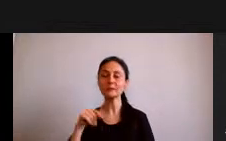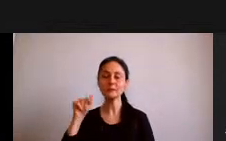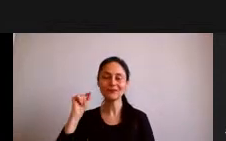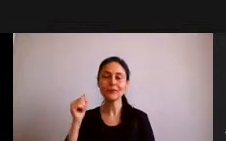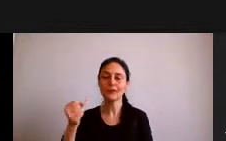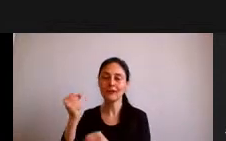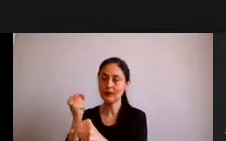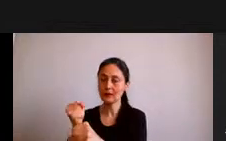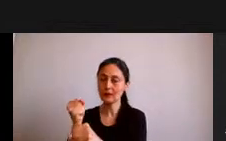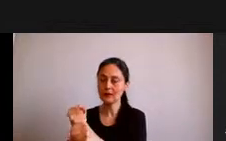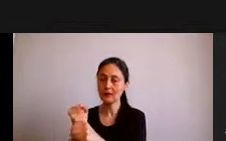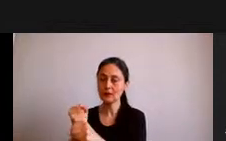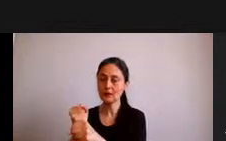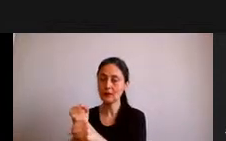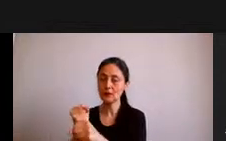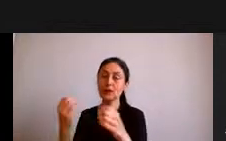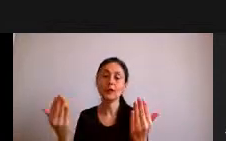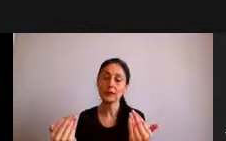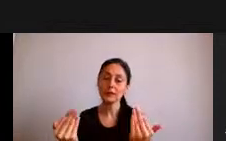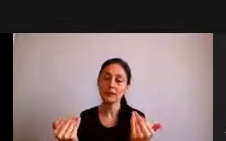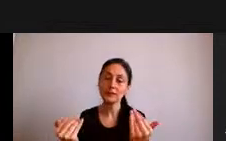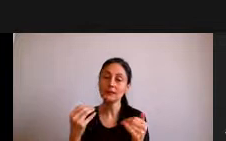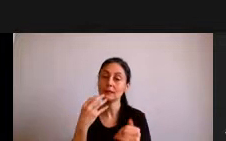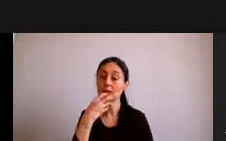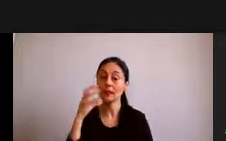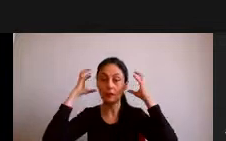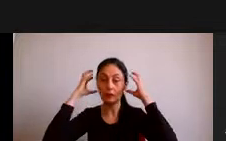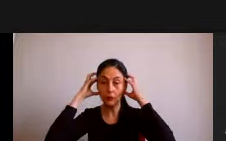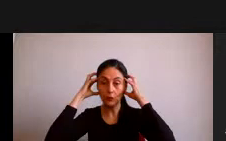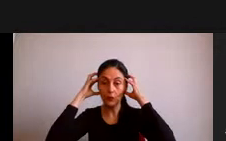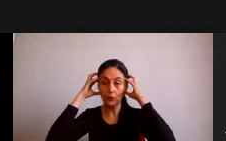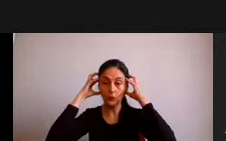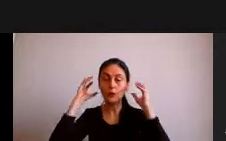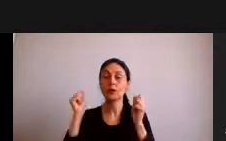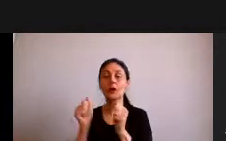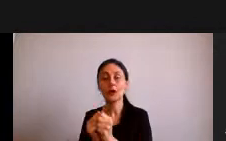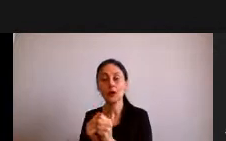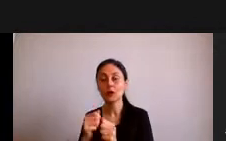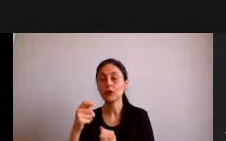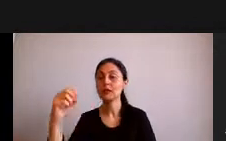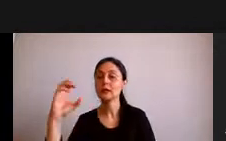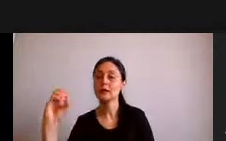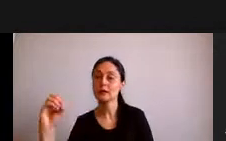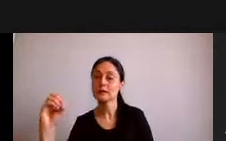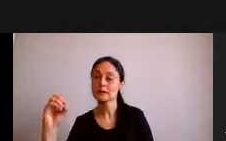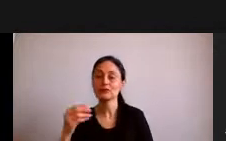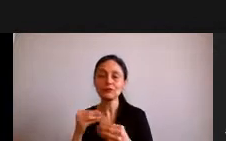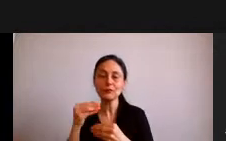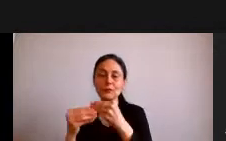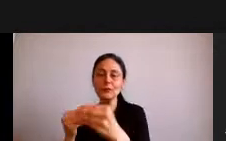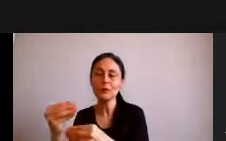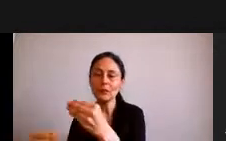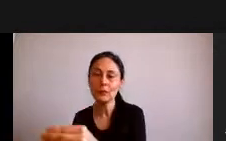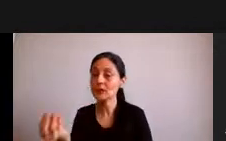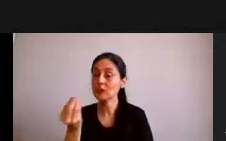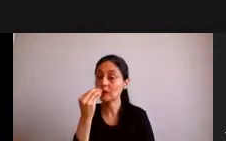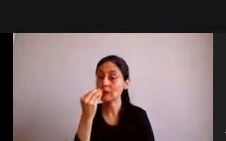requiere del fonoaudiólogo, del terapeuta, para poder hacer, por ejemplo, un proceso de alimentación más segura,